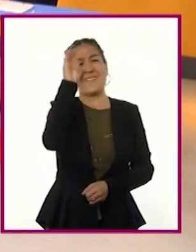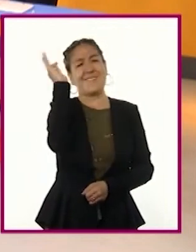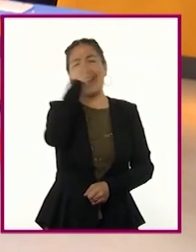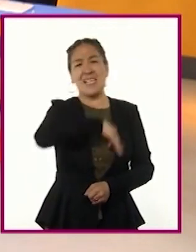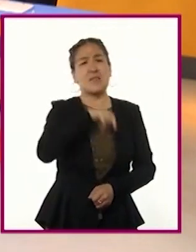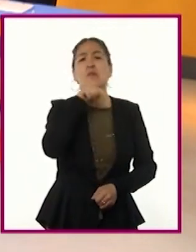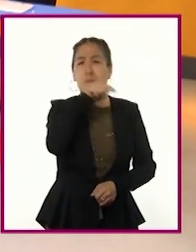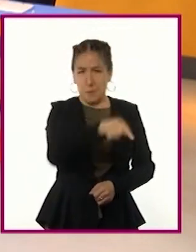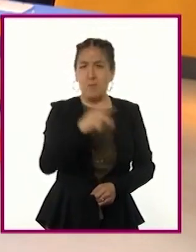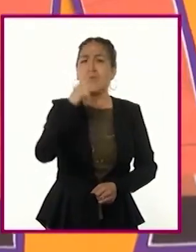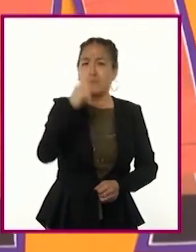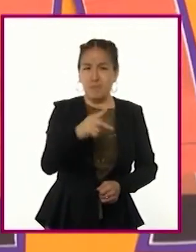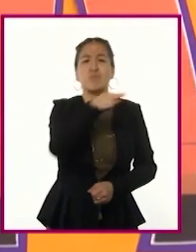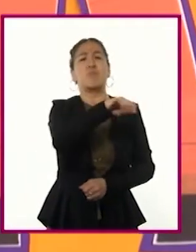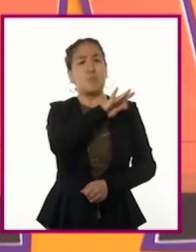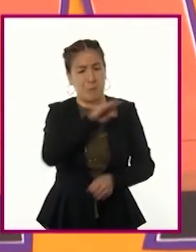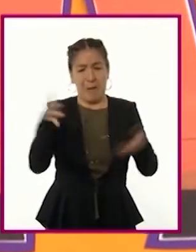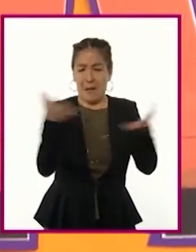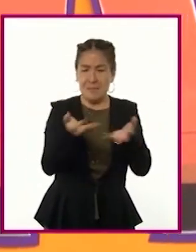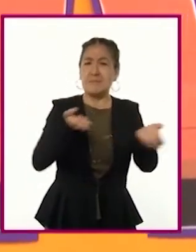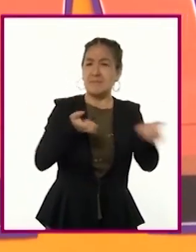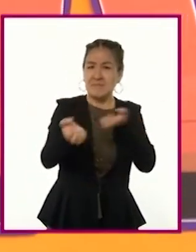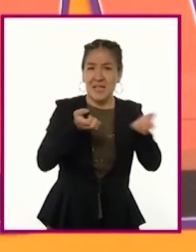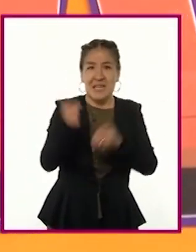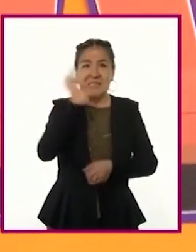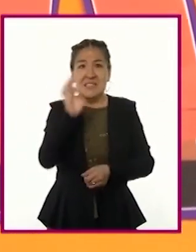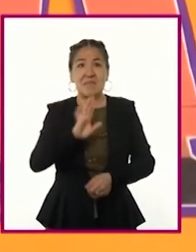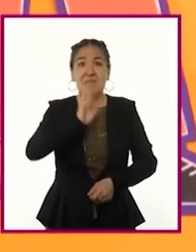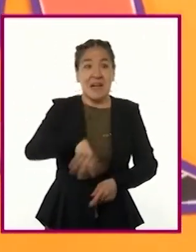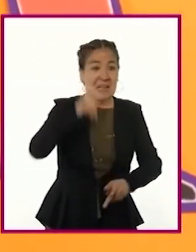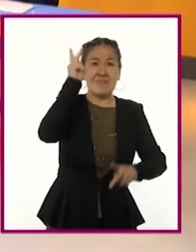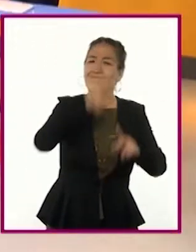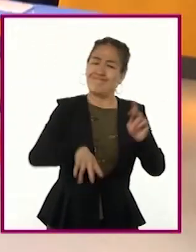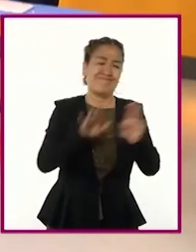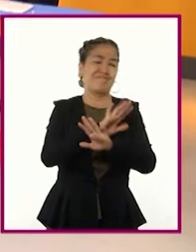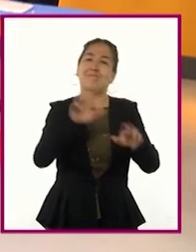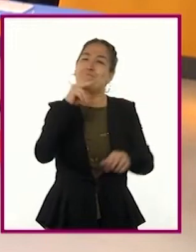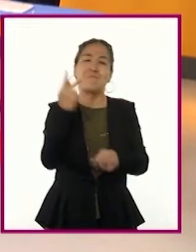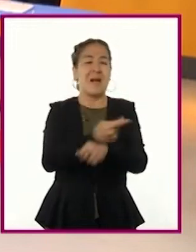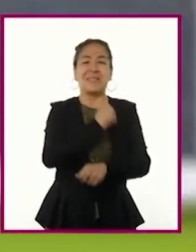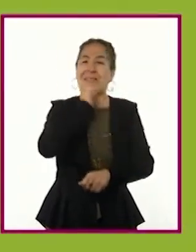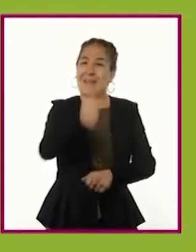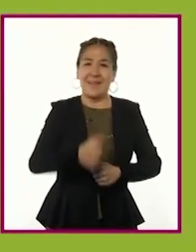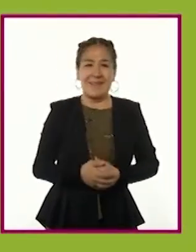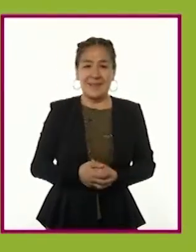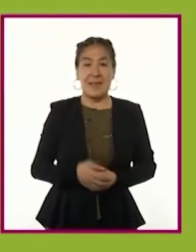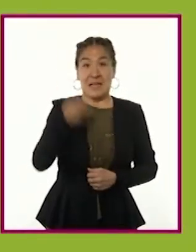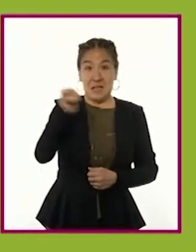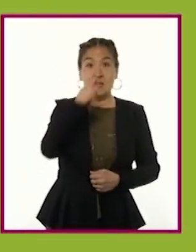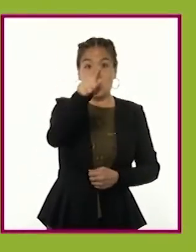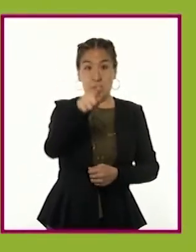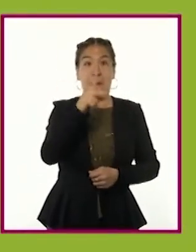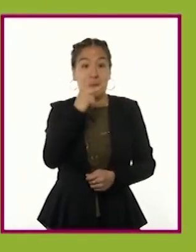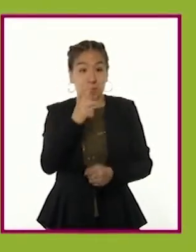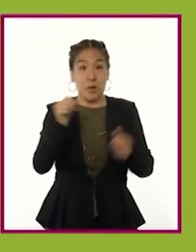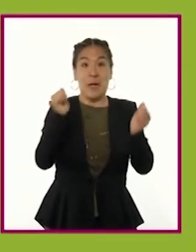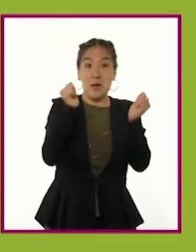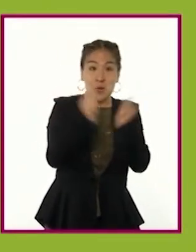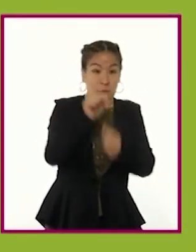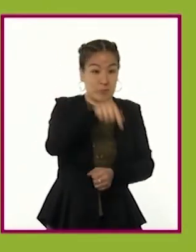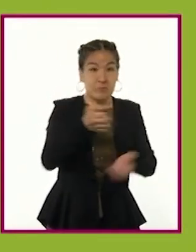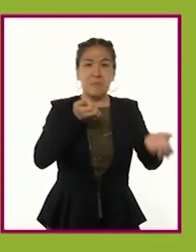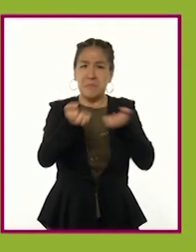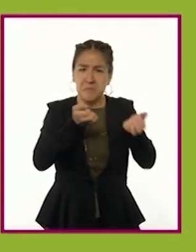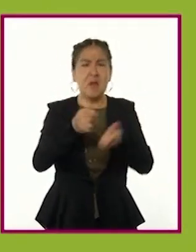de las hormonas sexuales, por lo que no afecta ni el ciclo menstrual ni la menstruación. De hecho, realizar ejercicio físico